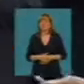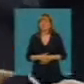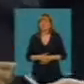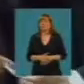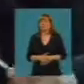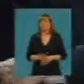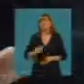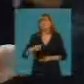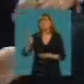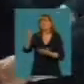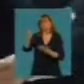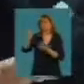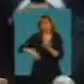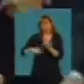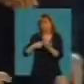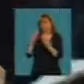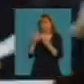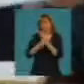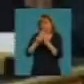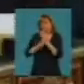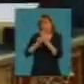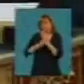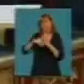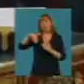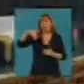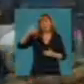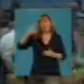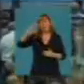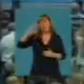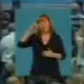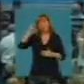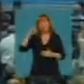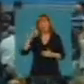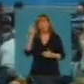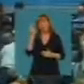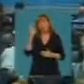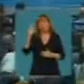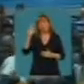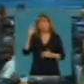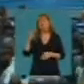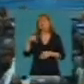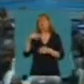Firma el acta de designación el señor Ministro de Salud de la Nación.